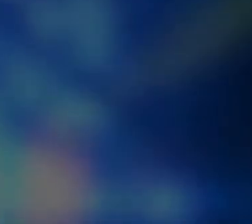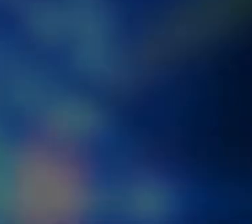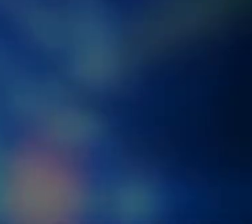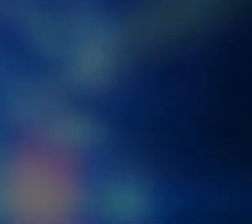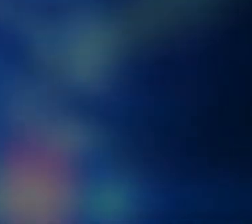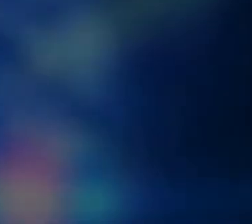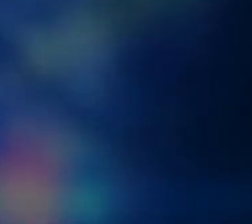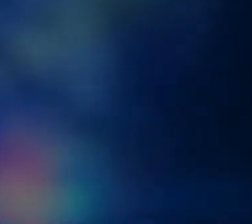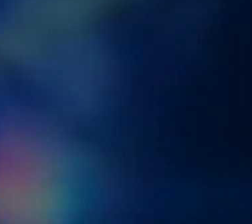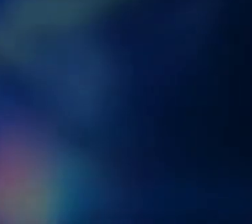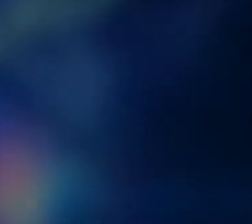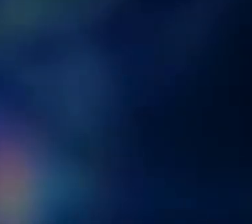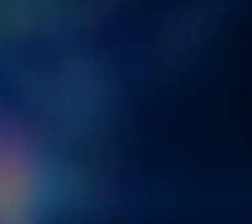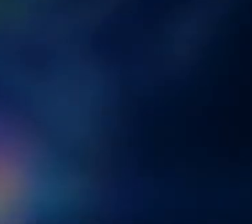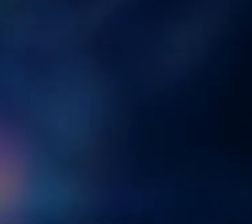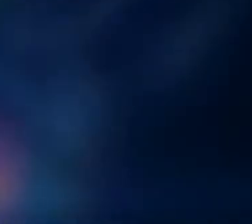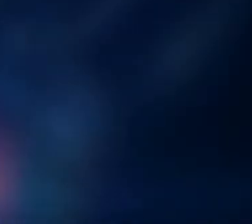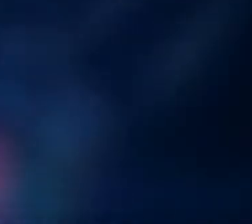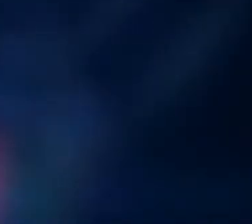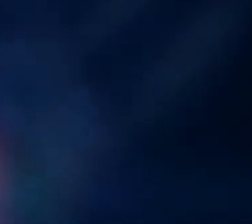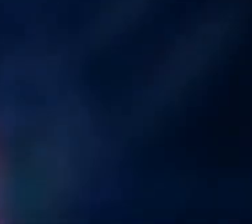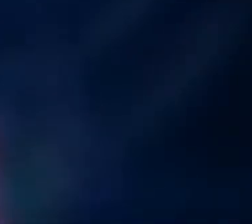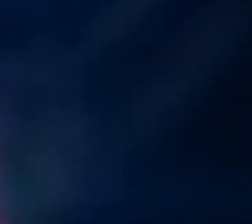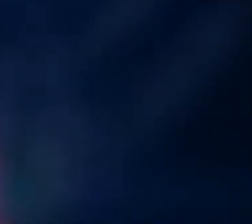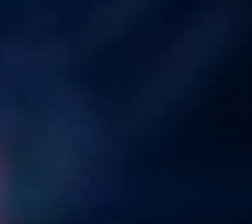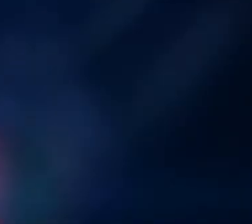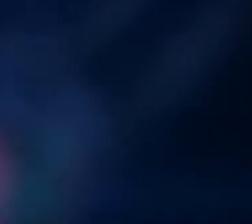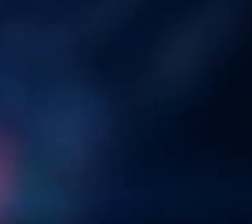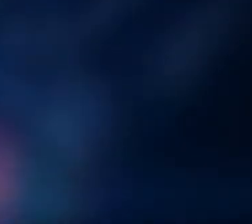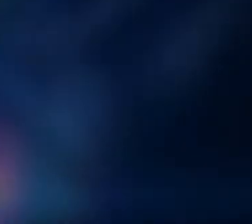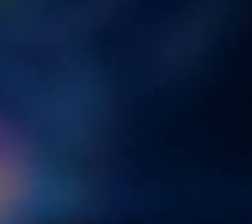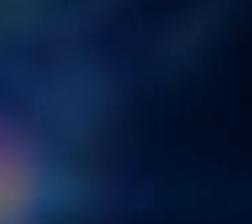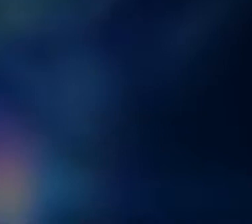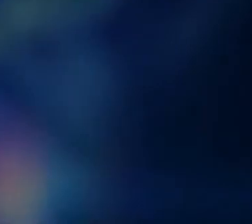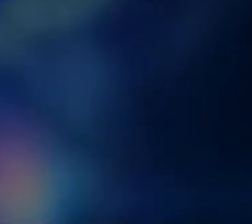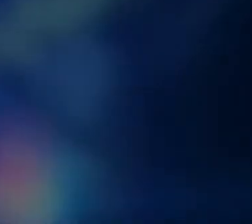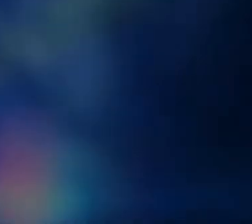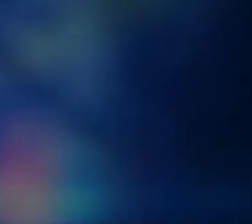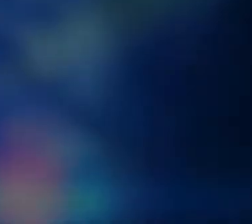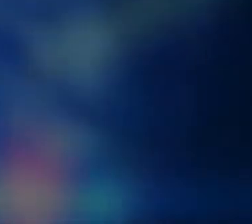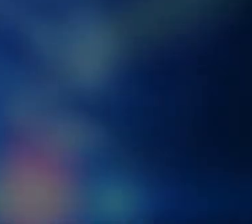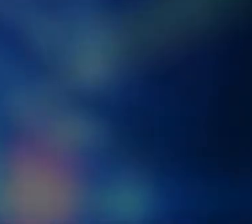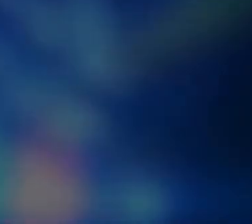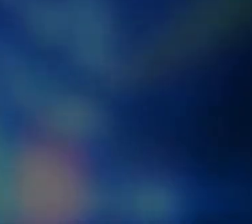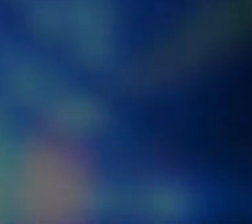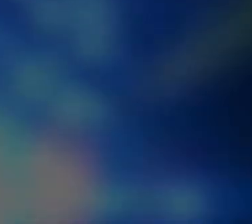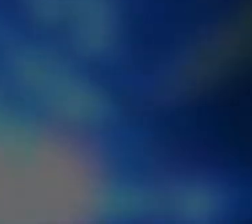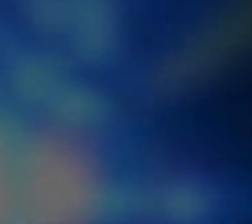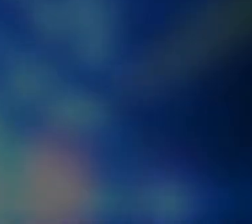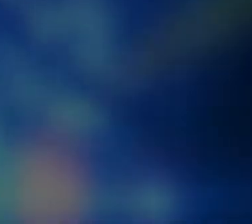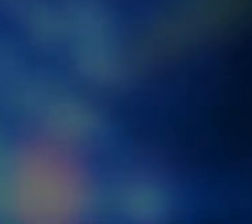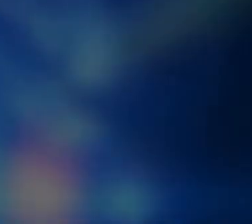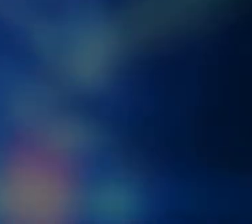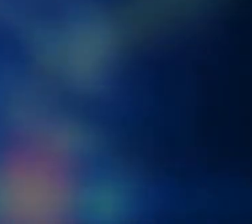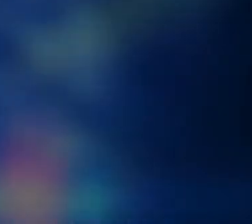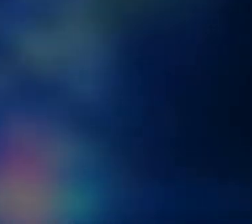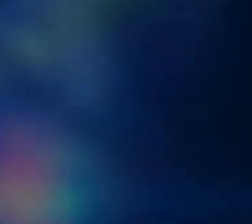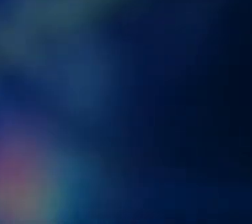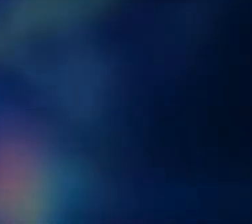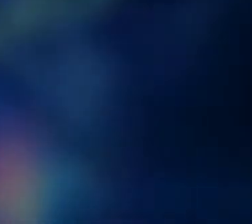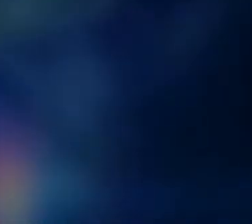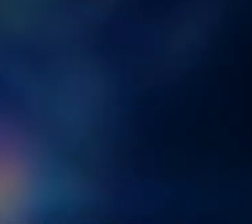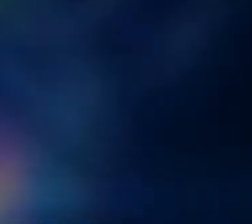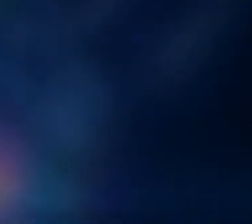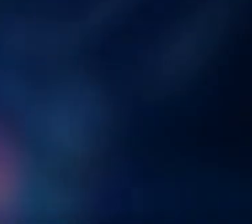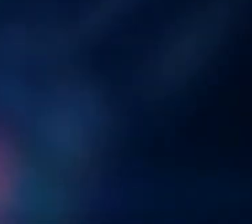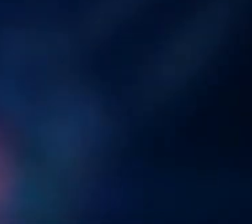pensionarse: por semanas y edad y por capital. En el régimen público, solo por semanas y edad. En los fondos de pensiones,